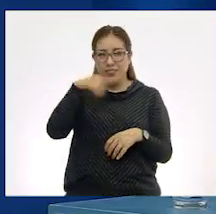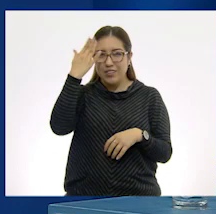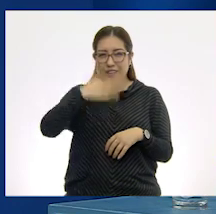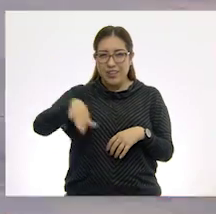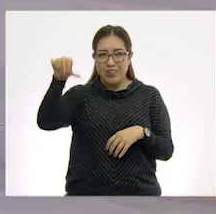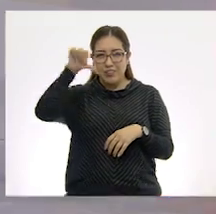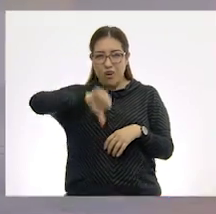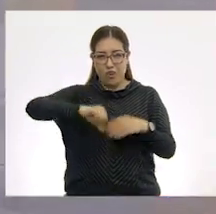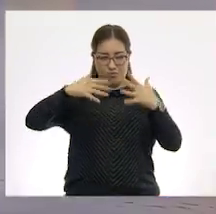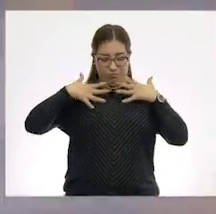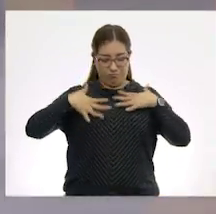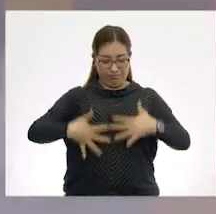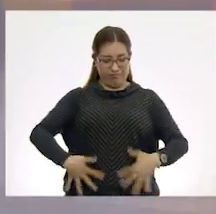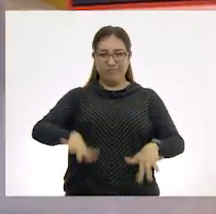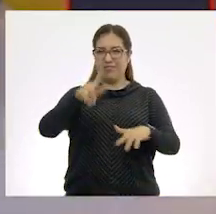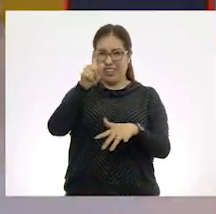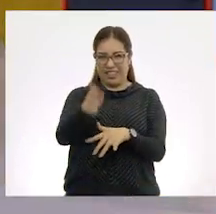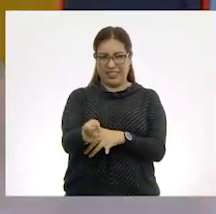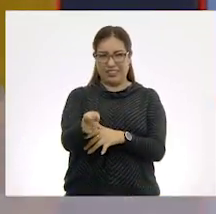vestida el día de hoy?